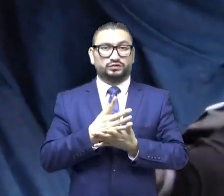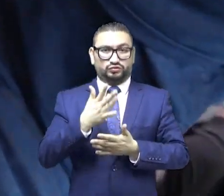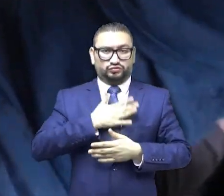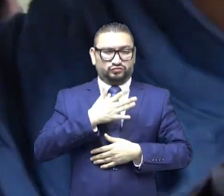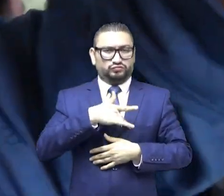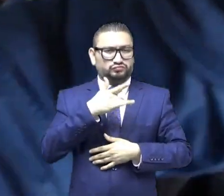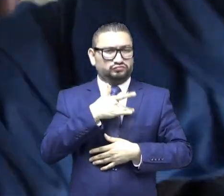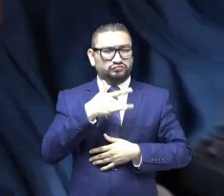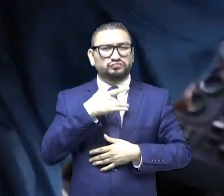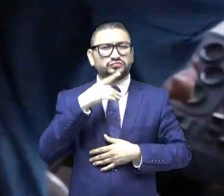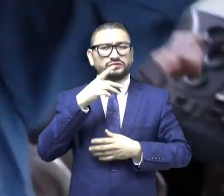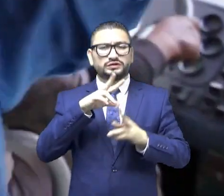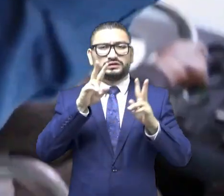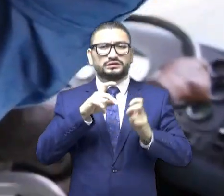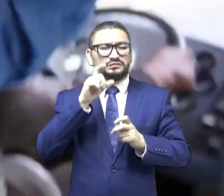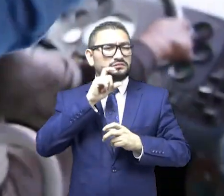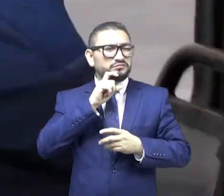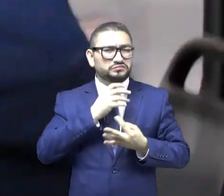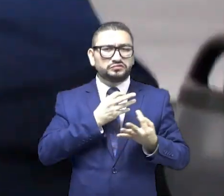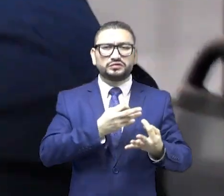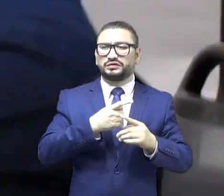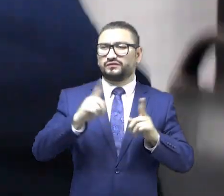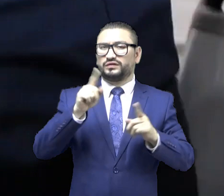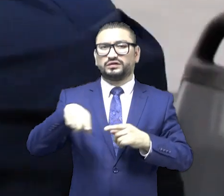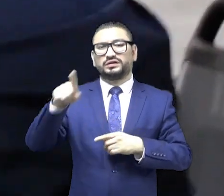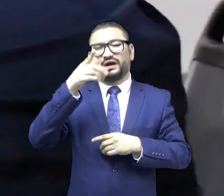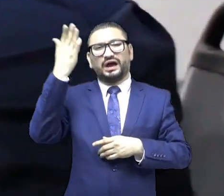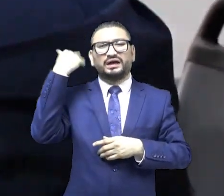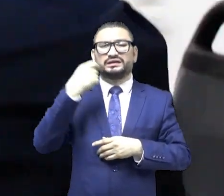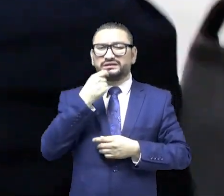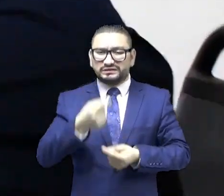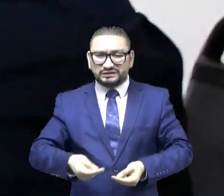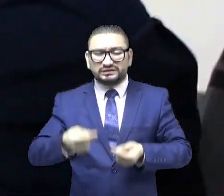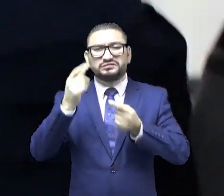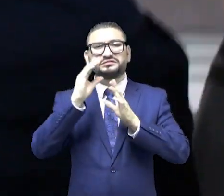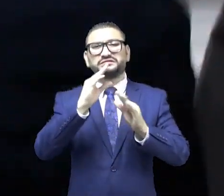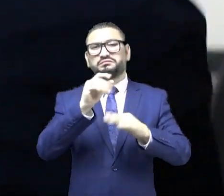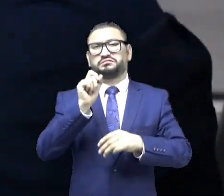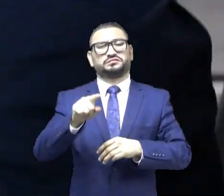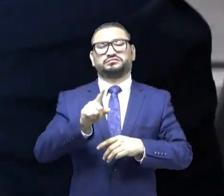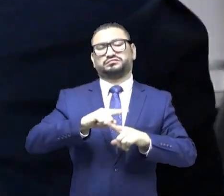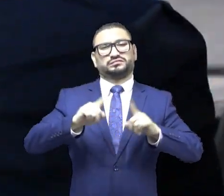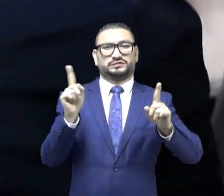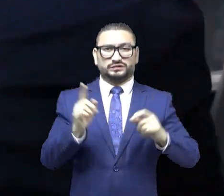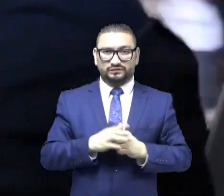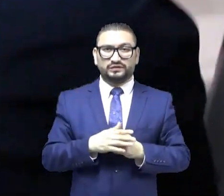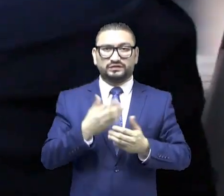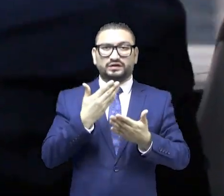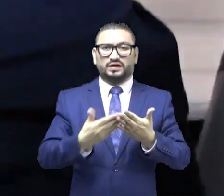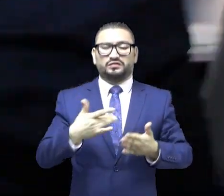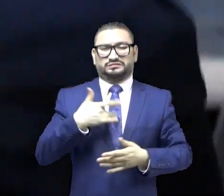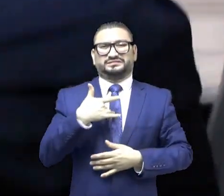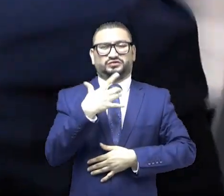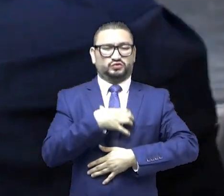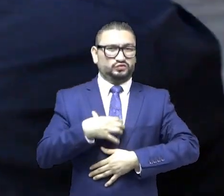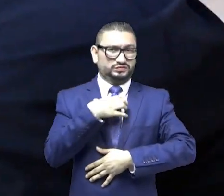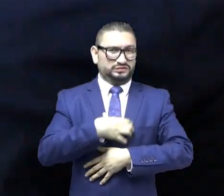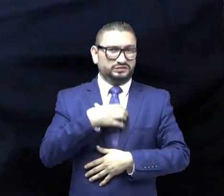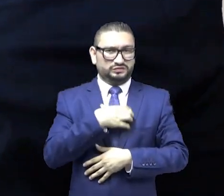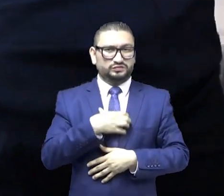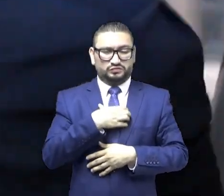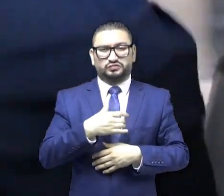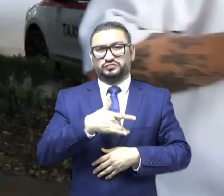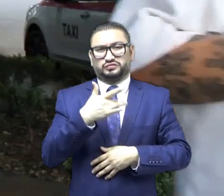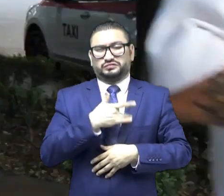que tiene una orientación sexual diferente a la que se nos ha inculcado desde muy pequeño. La verdad, he estado muy